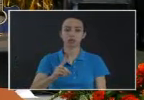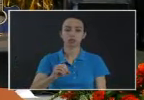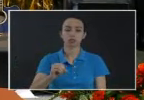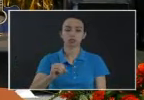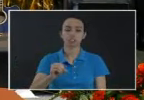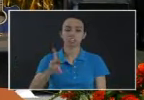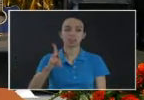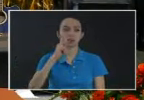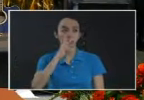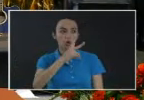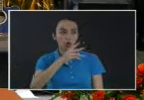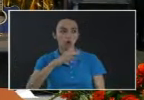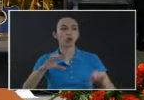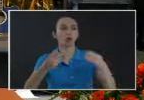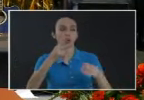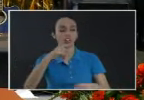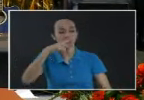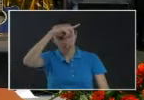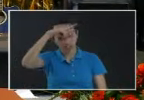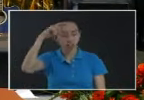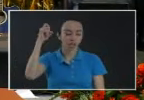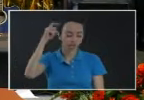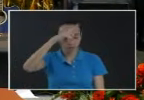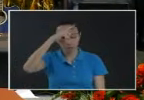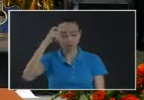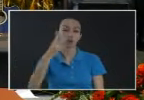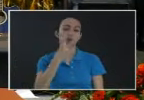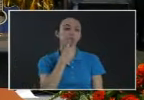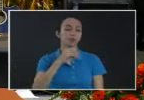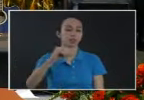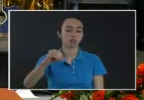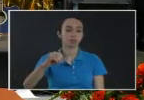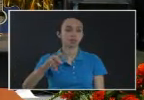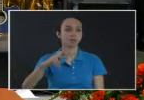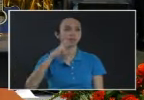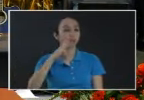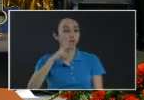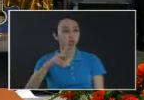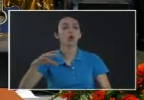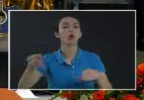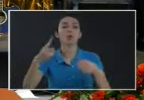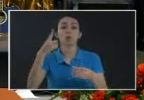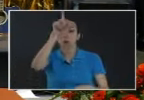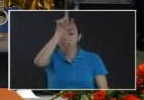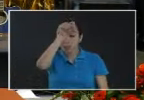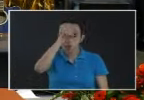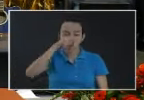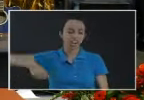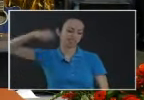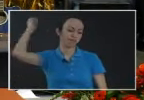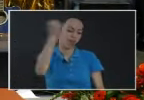duras tareas, y observó que un egipcio que golpeaba a uno de los hebreos, sus